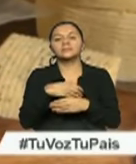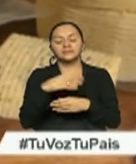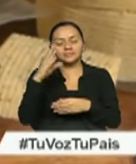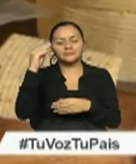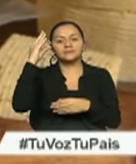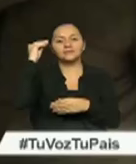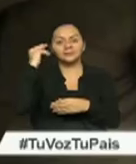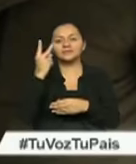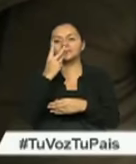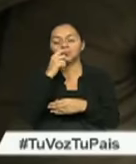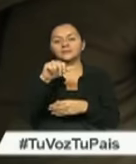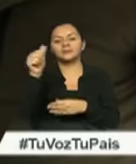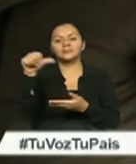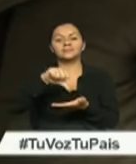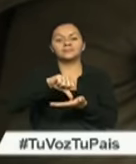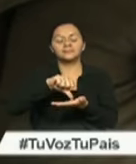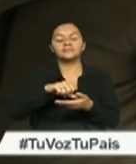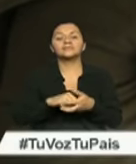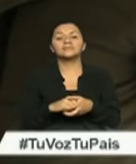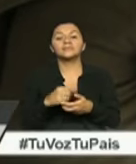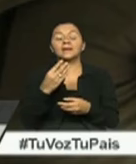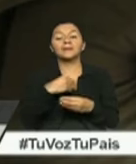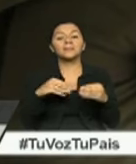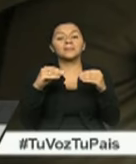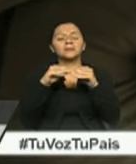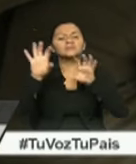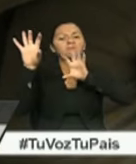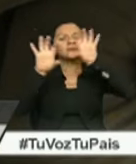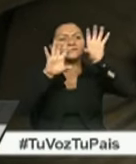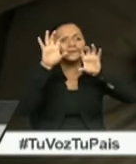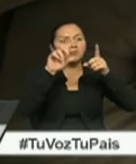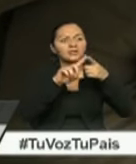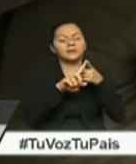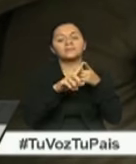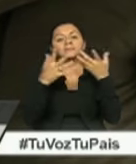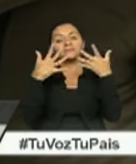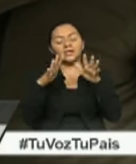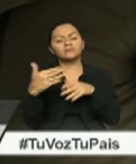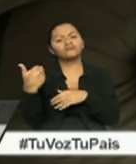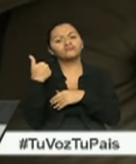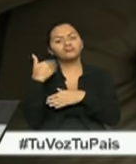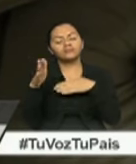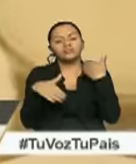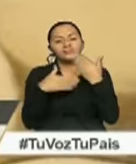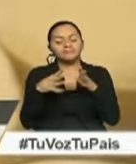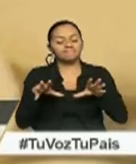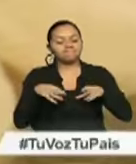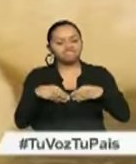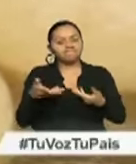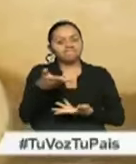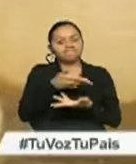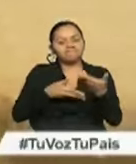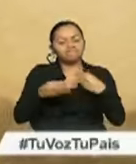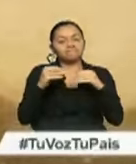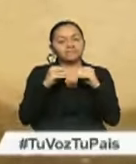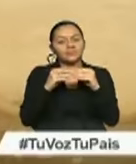Riobamba y otras ciudades. Estamos participando en las ferias, hemos tenido bastante aceptación del